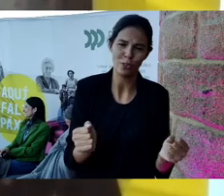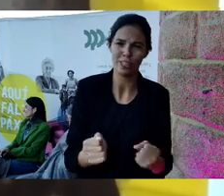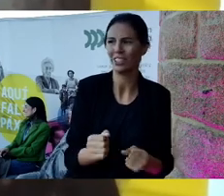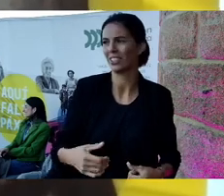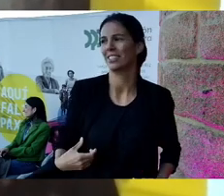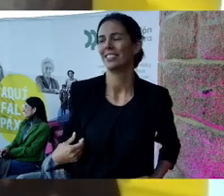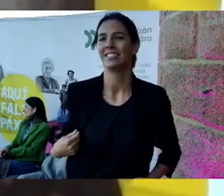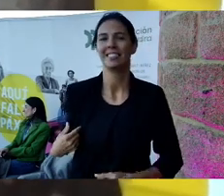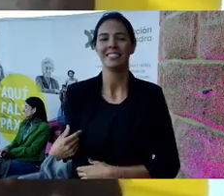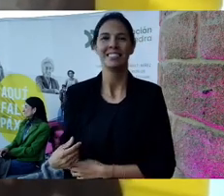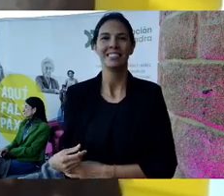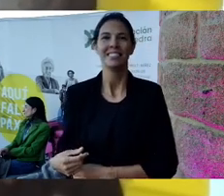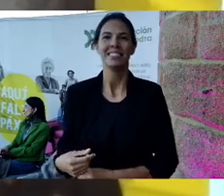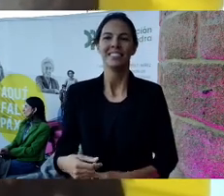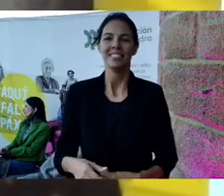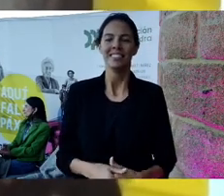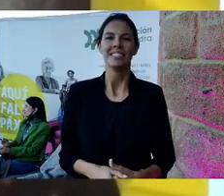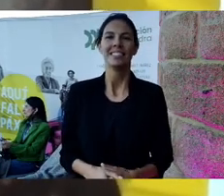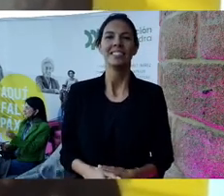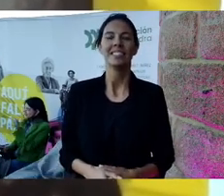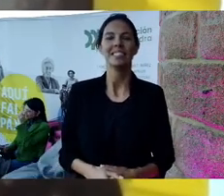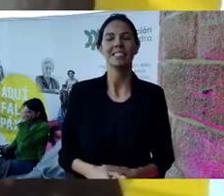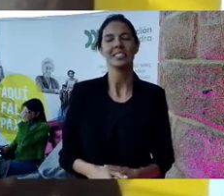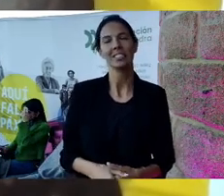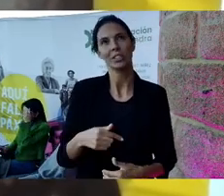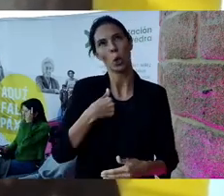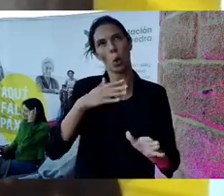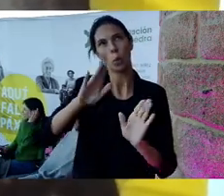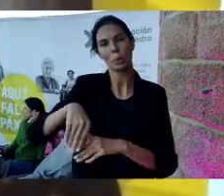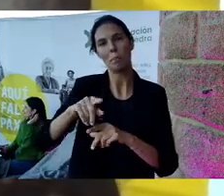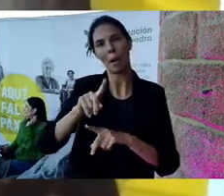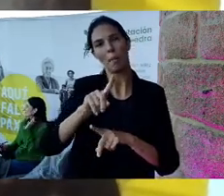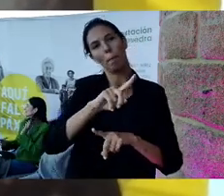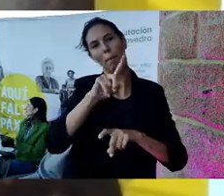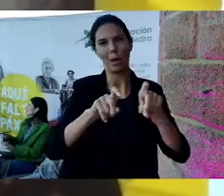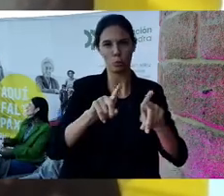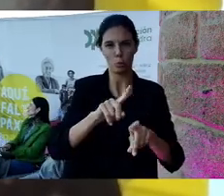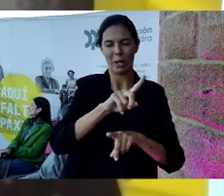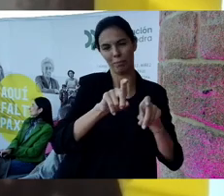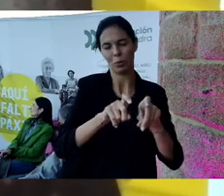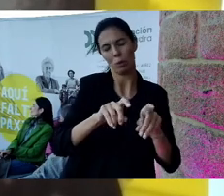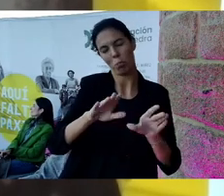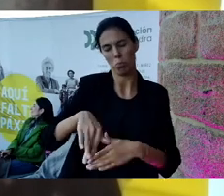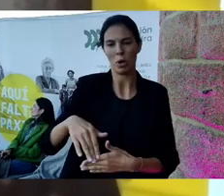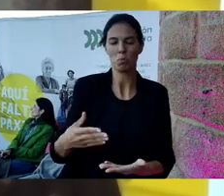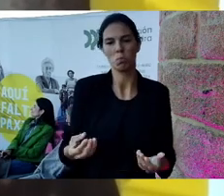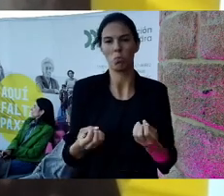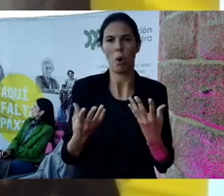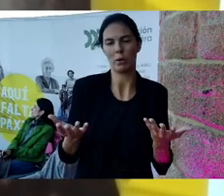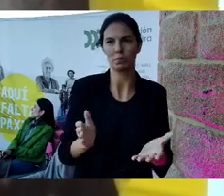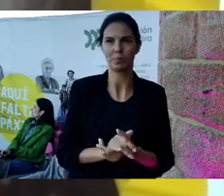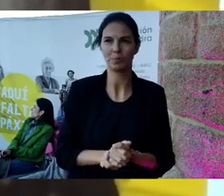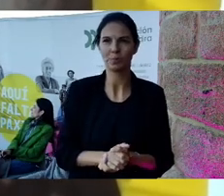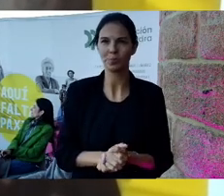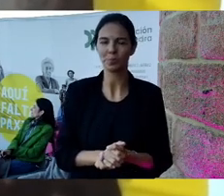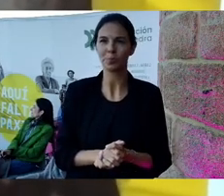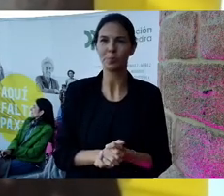Seguramente pasou moito frío. Teño unha última, bueno, pregunta,